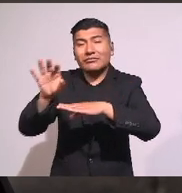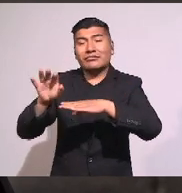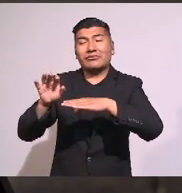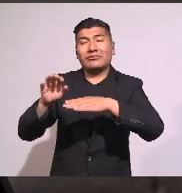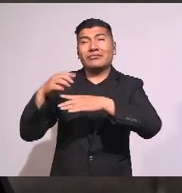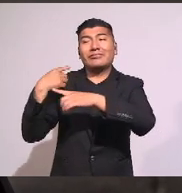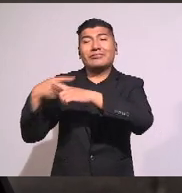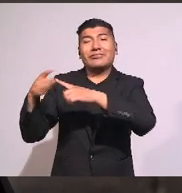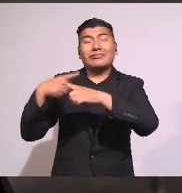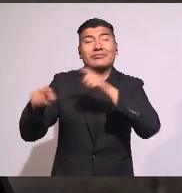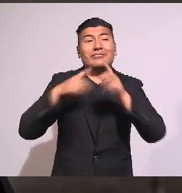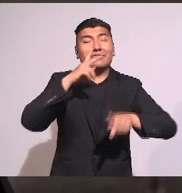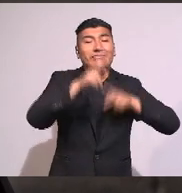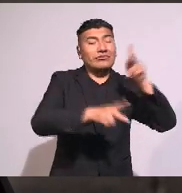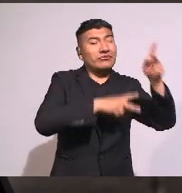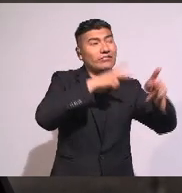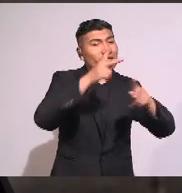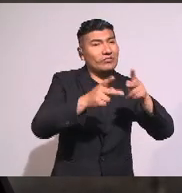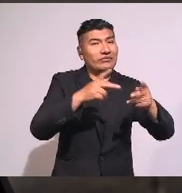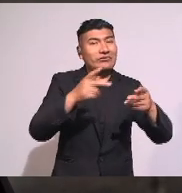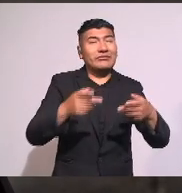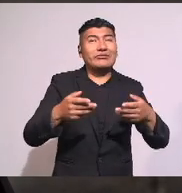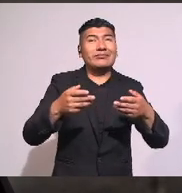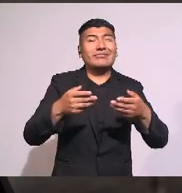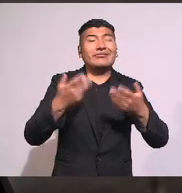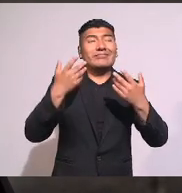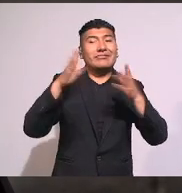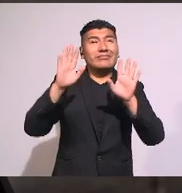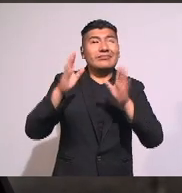diferentes candidatos a generar esperanza,